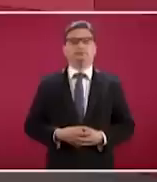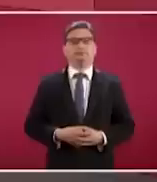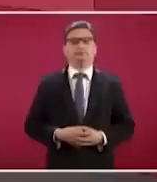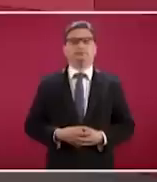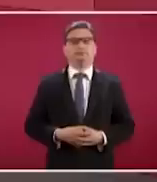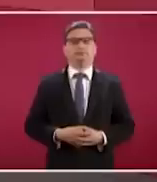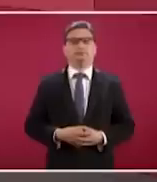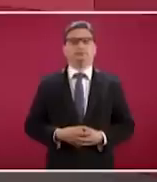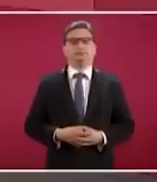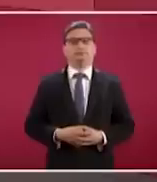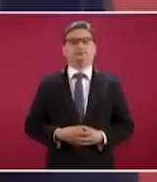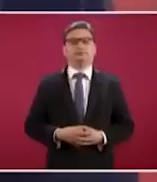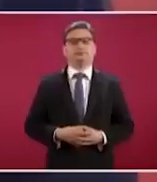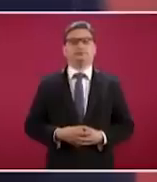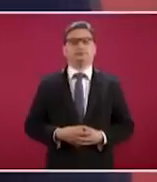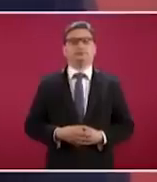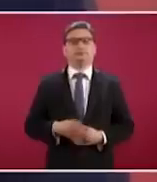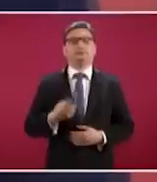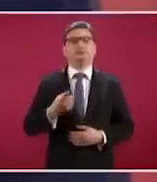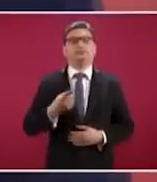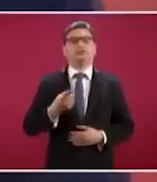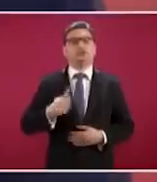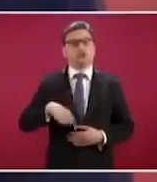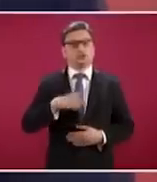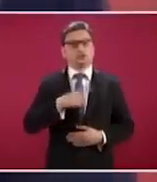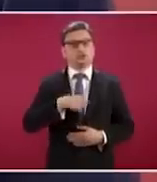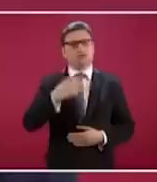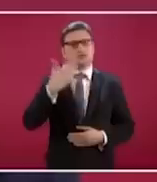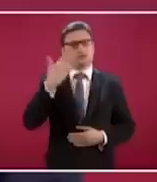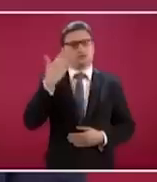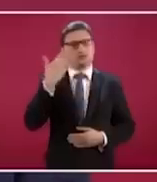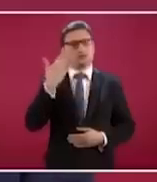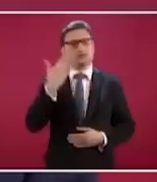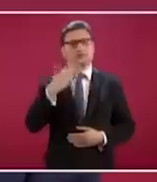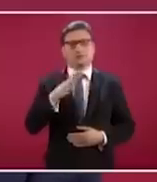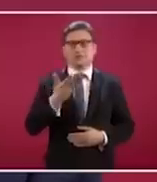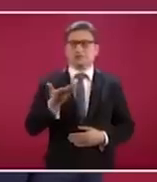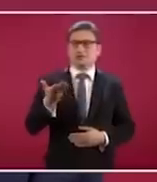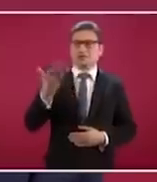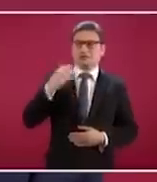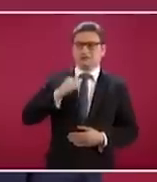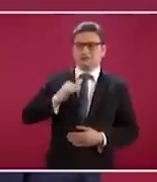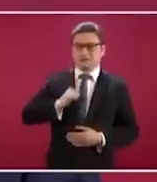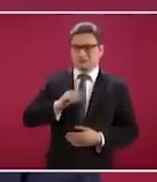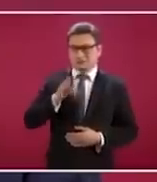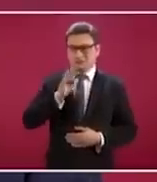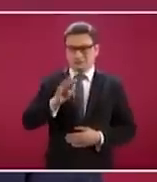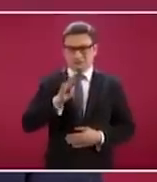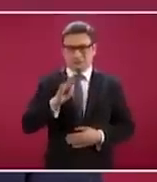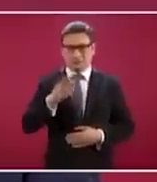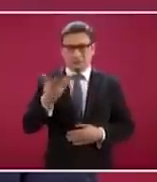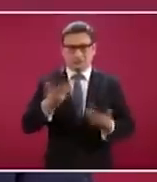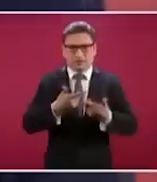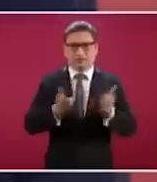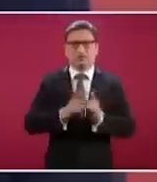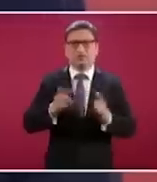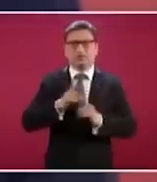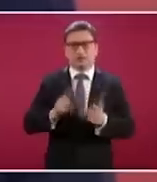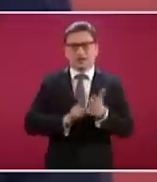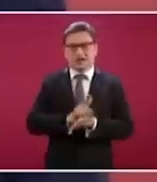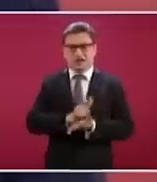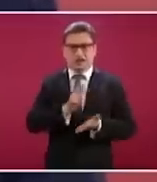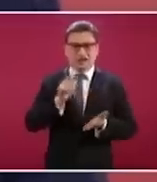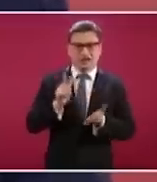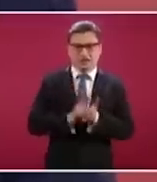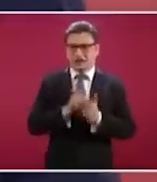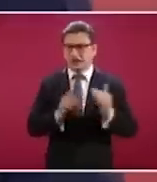Estamos aplicando la máxima de los liberales del siglo XIX, al margen de la ley nada, por encima de la